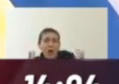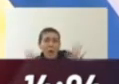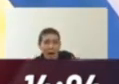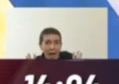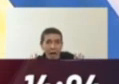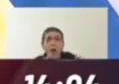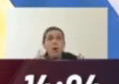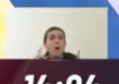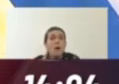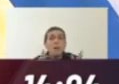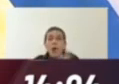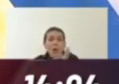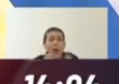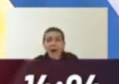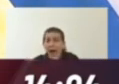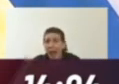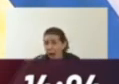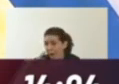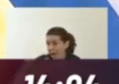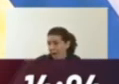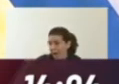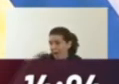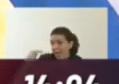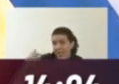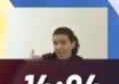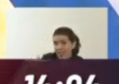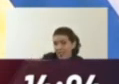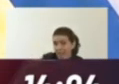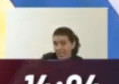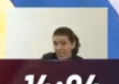El gran problema que hemos tenido en los últimos